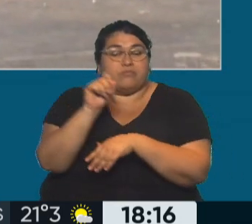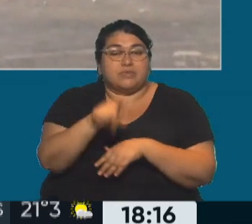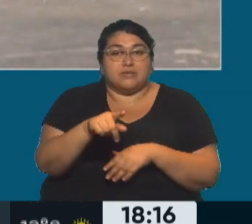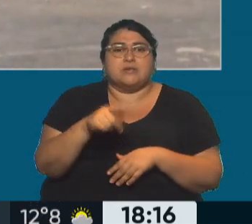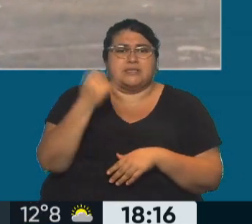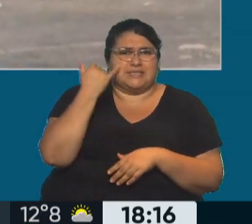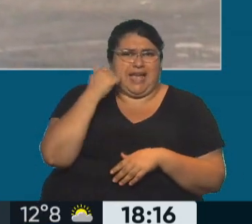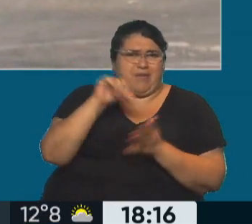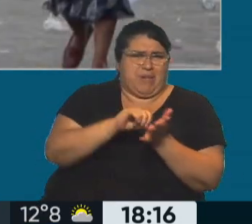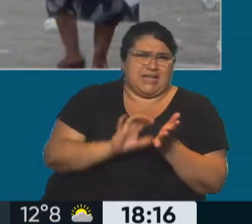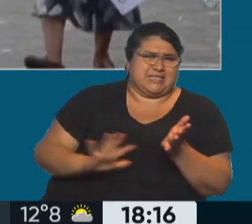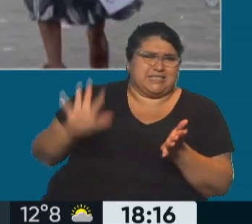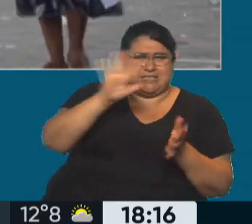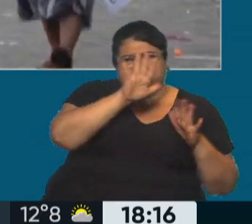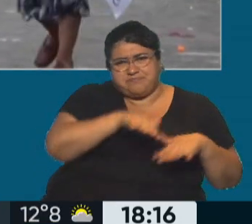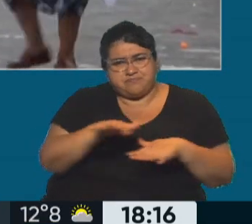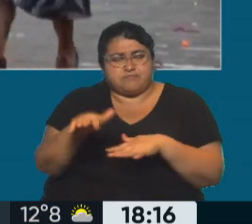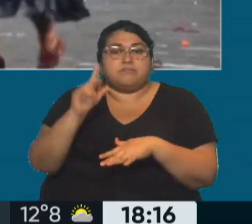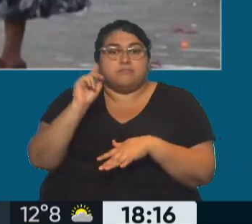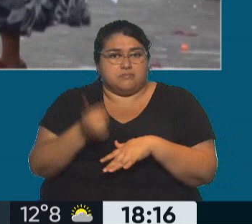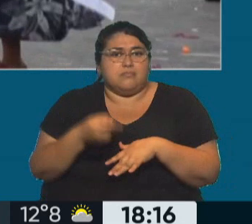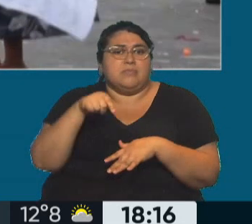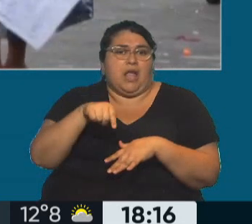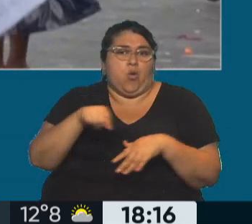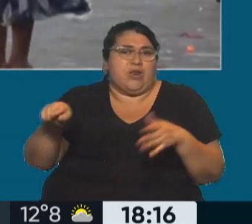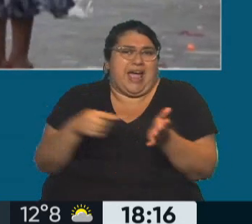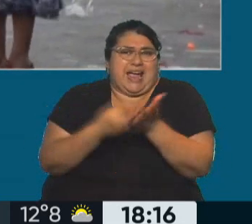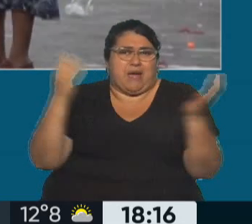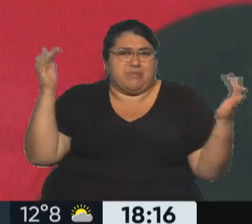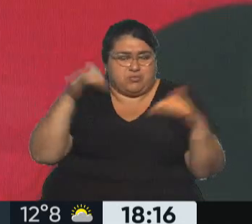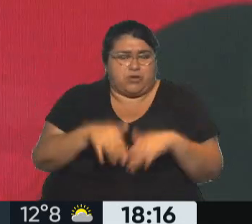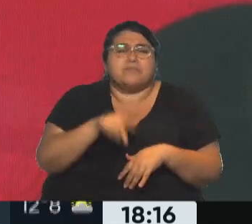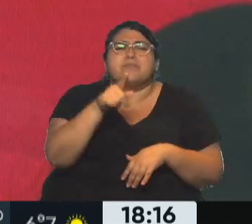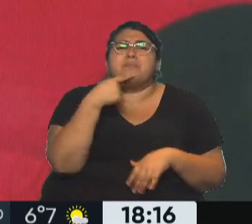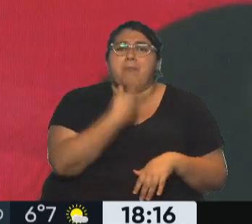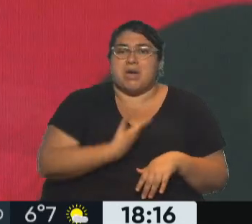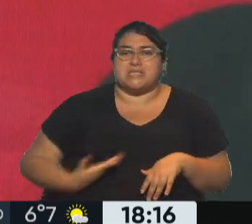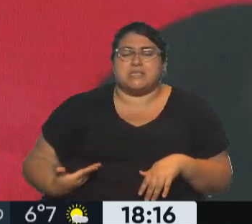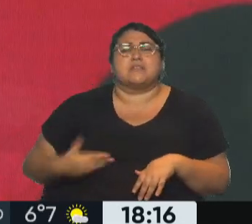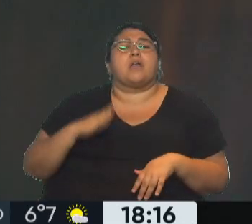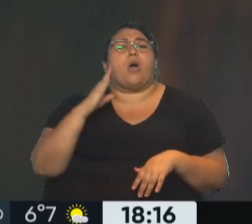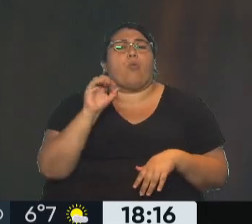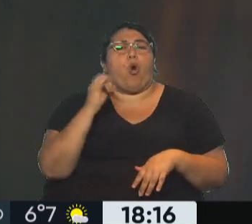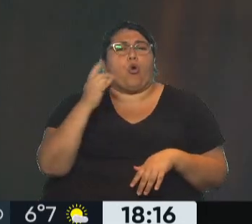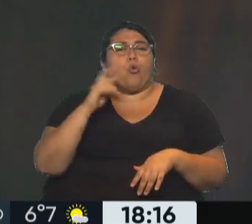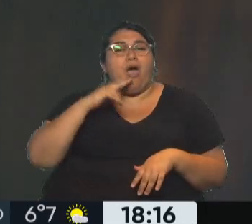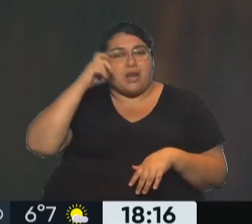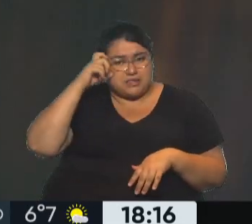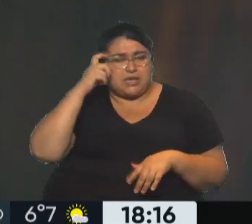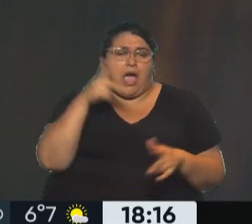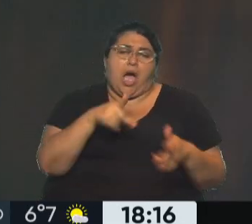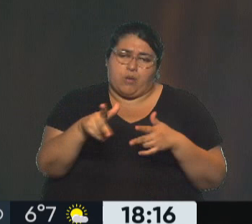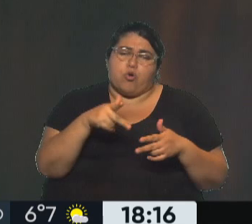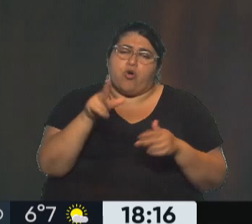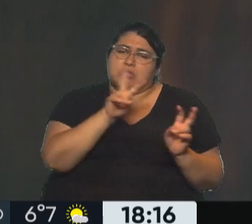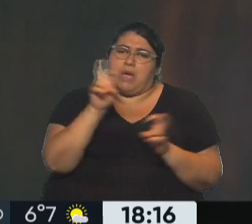gran parte del país y ahora concentrado en la capital. ¿Qué dijo Dina Boluarte? Habló la presidenta, dijo varias cosas, ¿no?